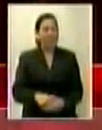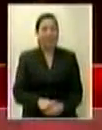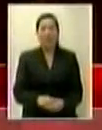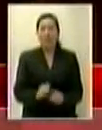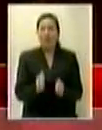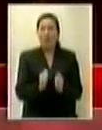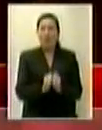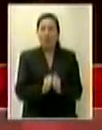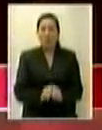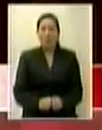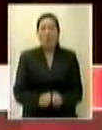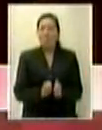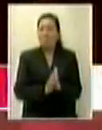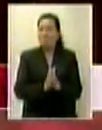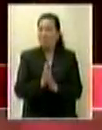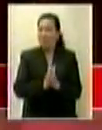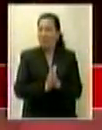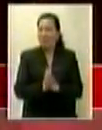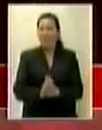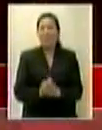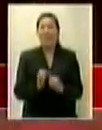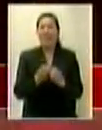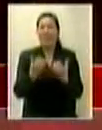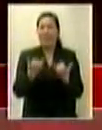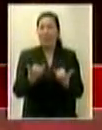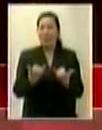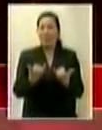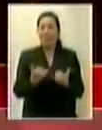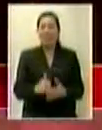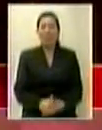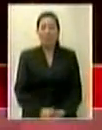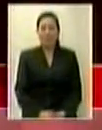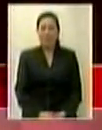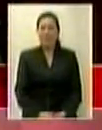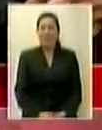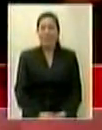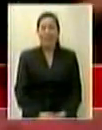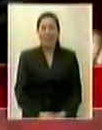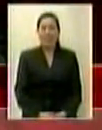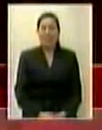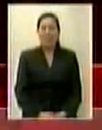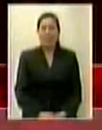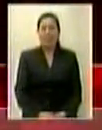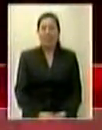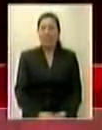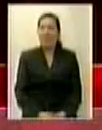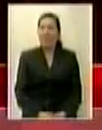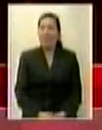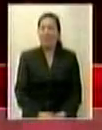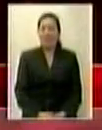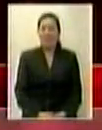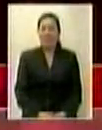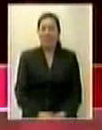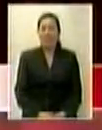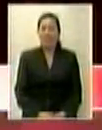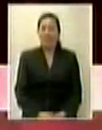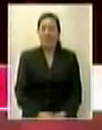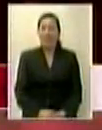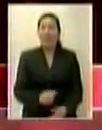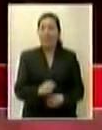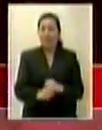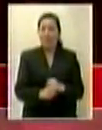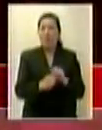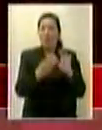con ninguno de los beneficios que estamos dando el día de hoy. Que quede absolutamente claro, el viceministro fue también despojado de sus derechos en el año